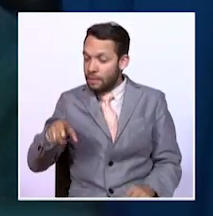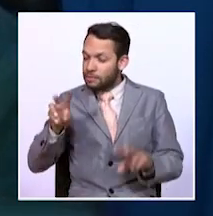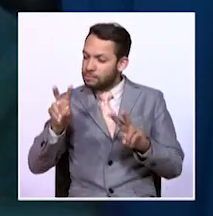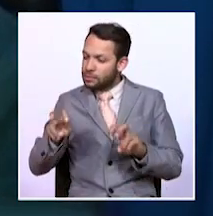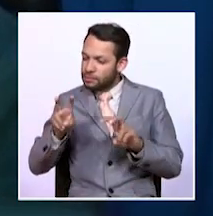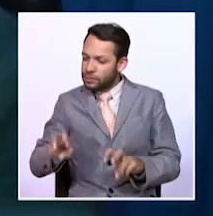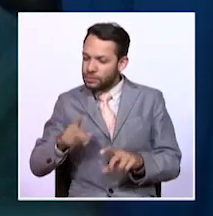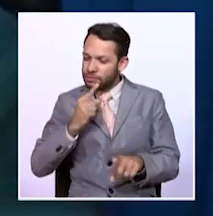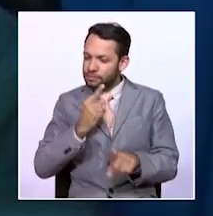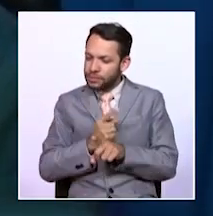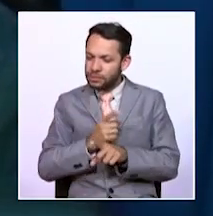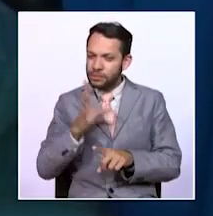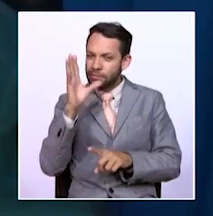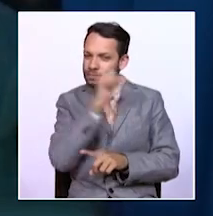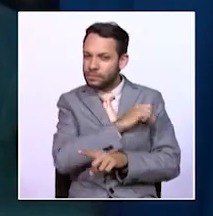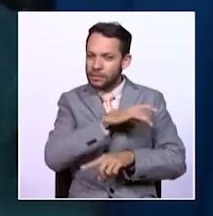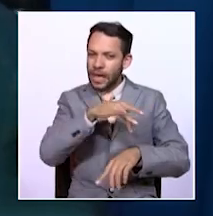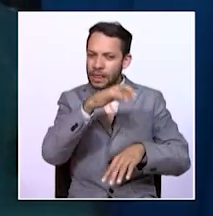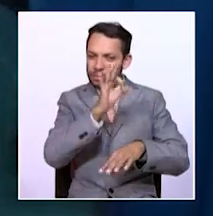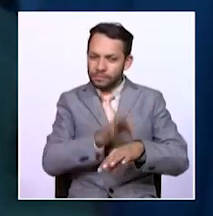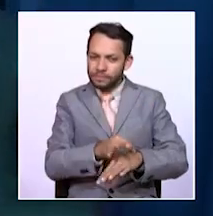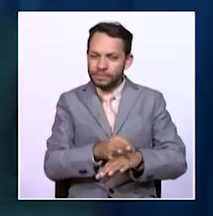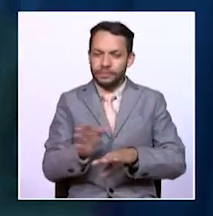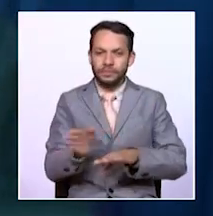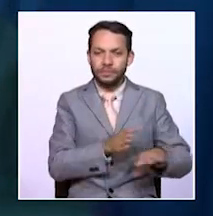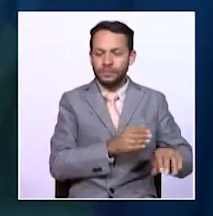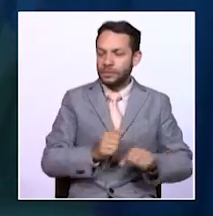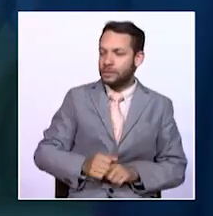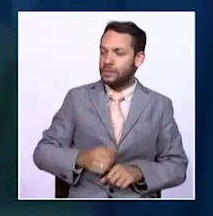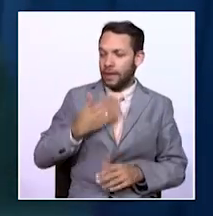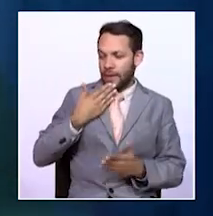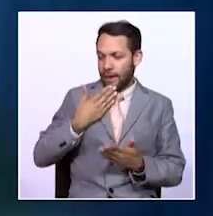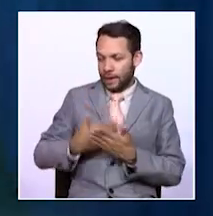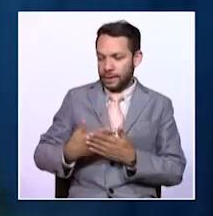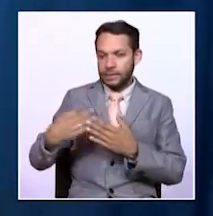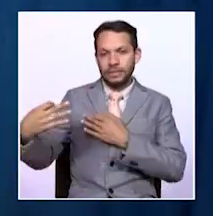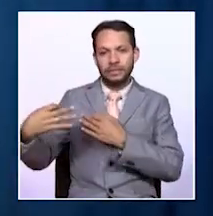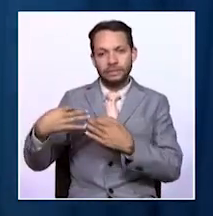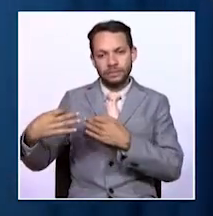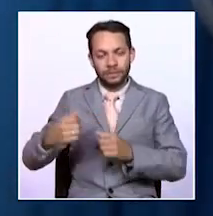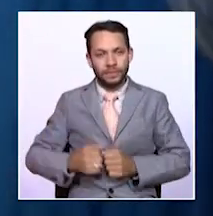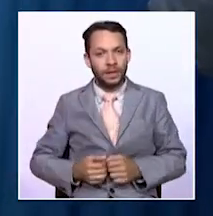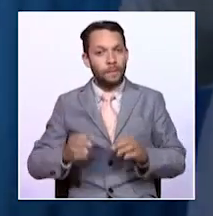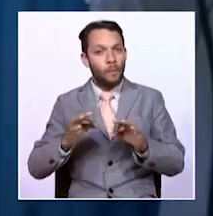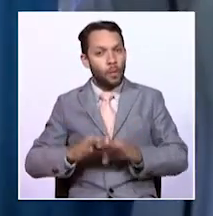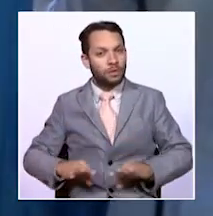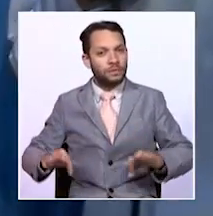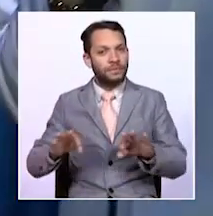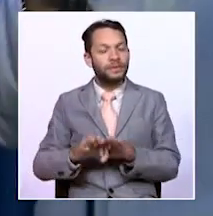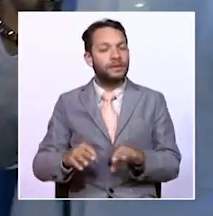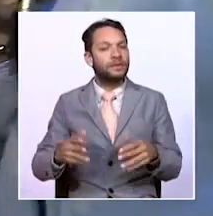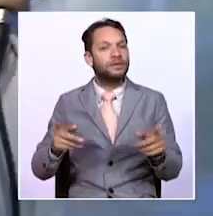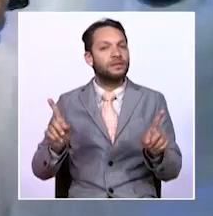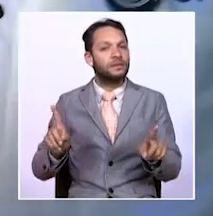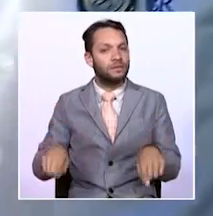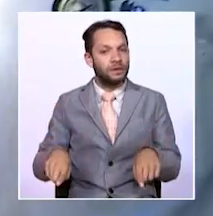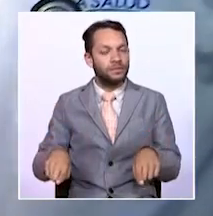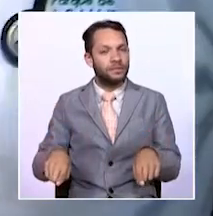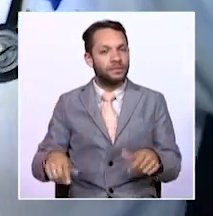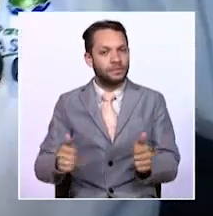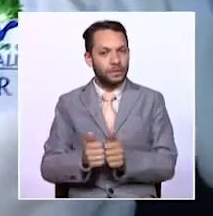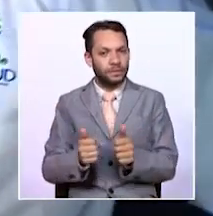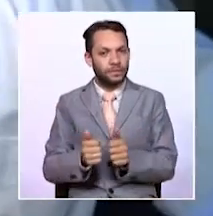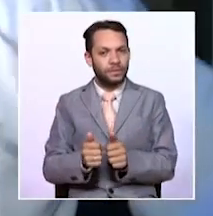debemos detectarlo a tiempo. Muchas gracias, doctor Mauricio. Y bueno, en esta oportunidad nos encontramos con